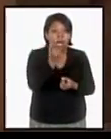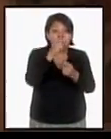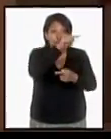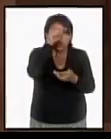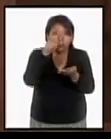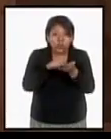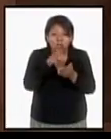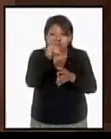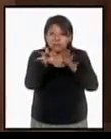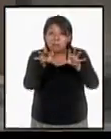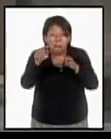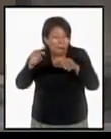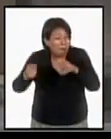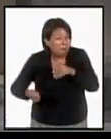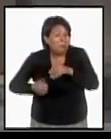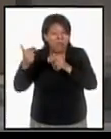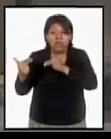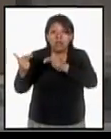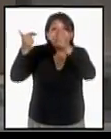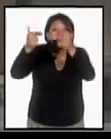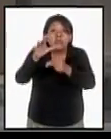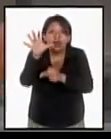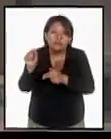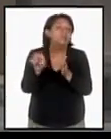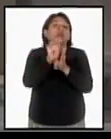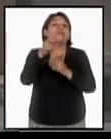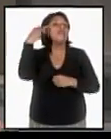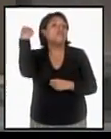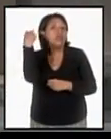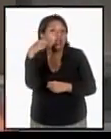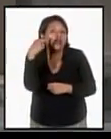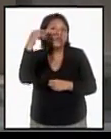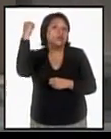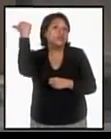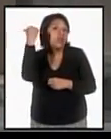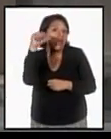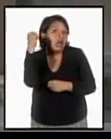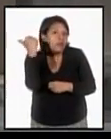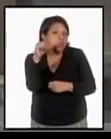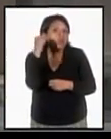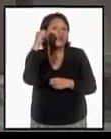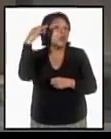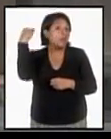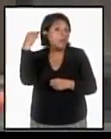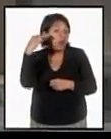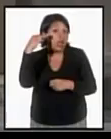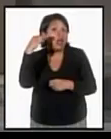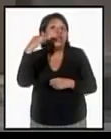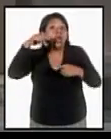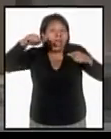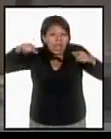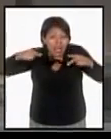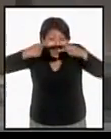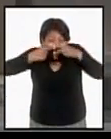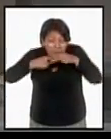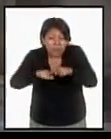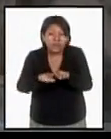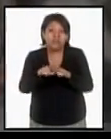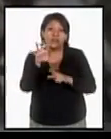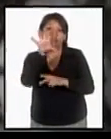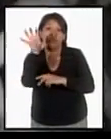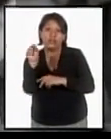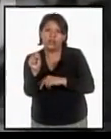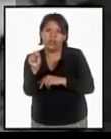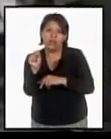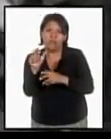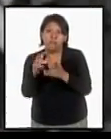sea, Veracruz, el puerto de Acapulco, el estado de Morelos, se formaron con africanos, mucho más que los europeos. Ese es otro de